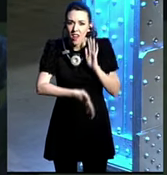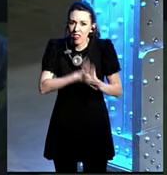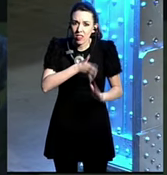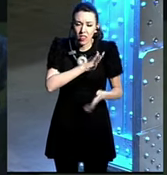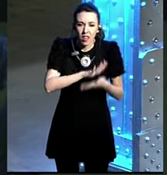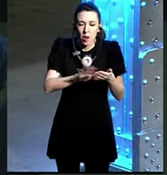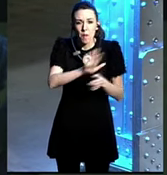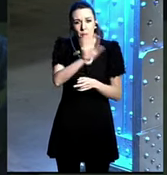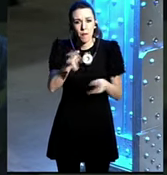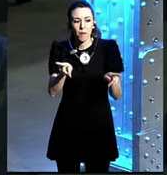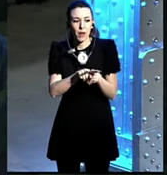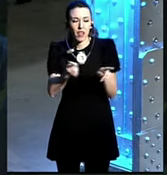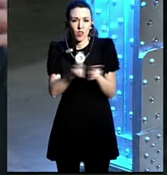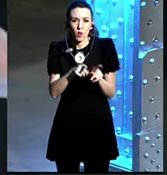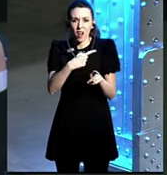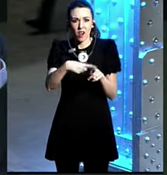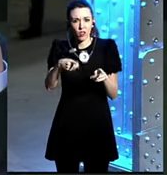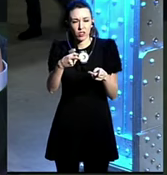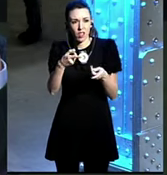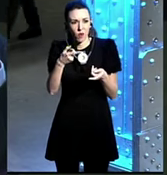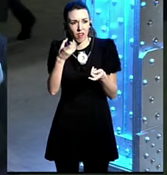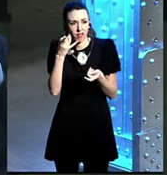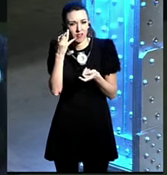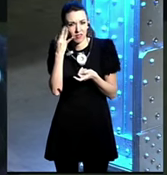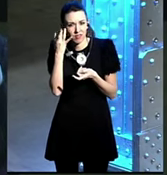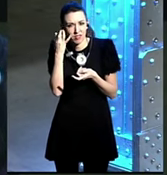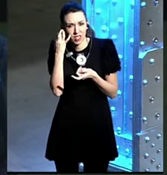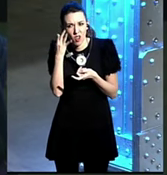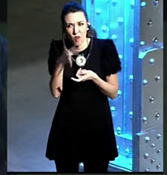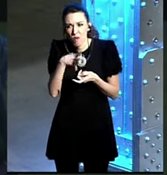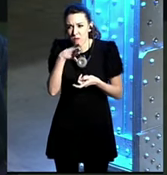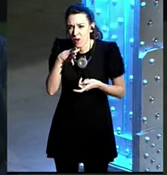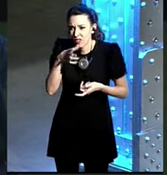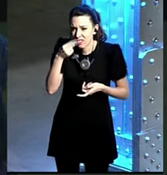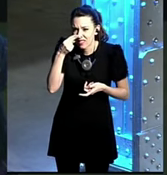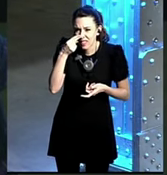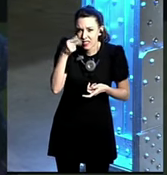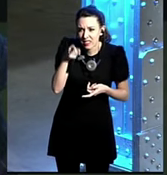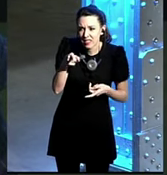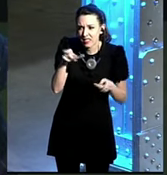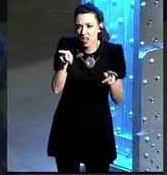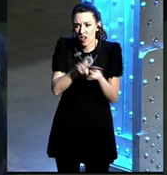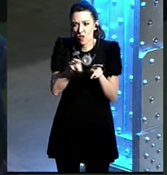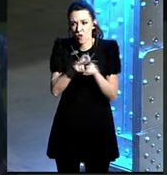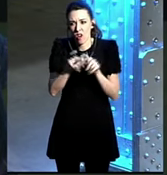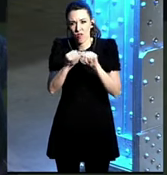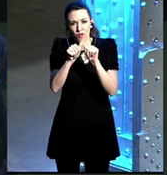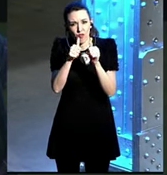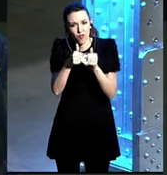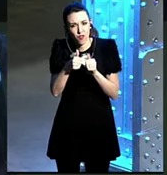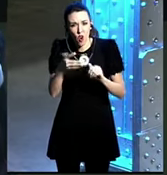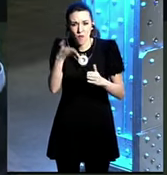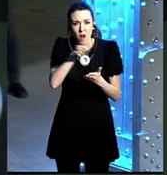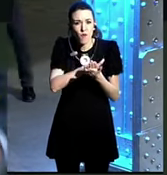parece como una especie de cosa estúpida, una necedad. ¿Por qué me interesa esto? Es como una especie de forma lenta de